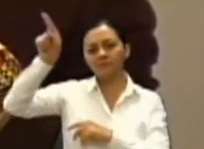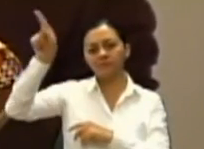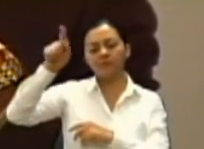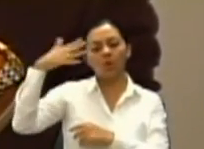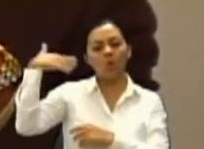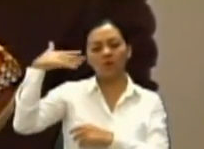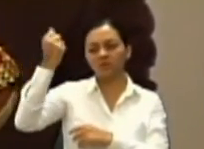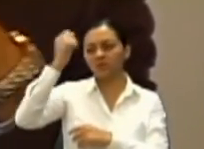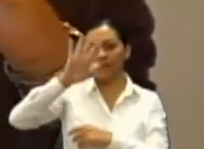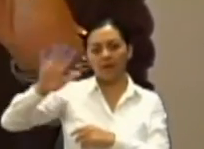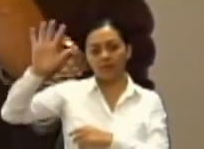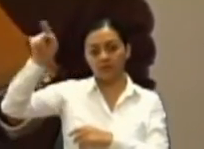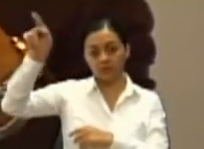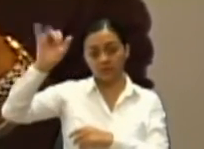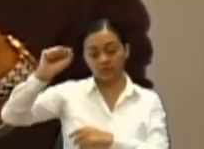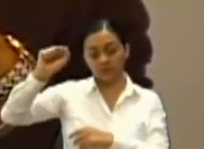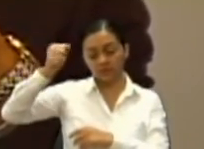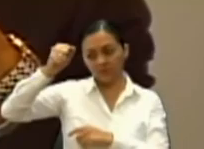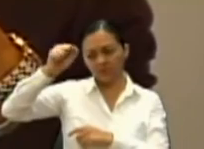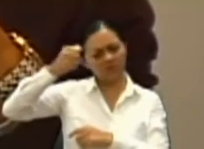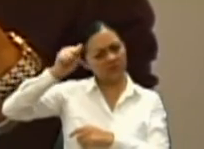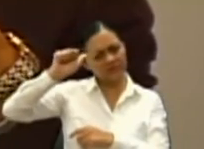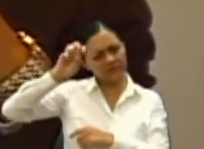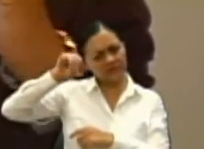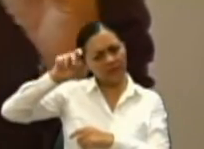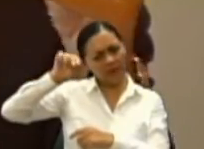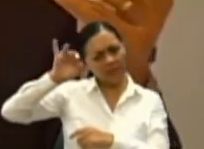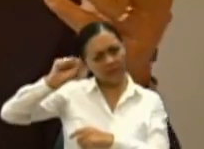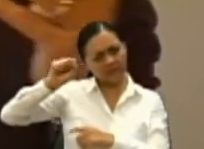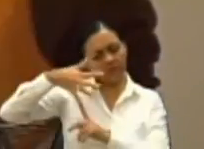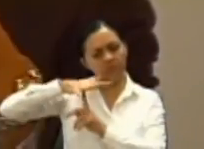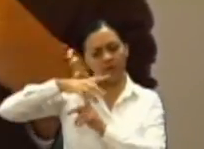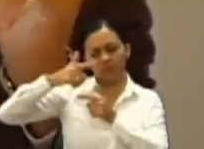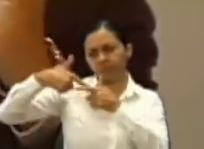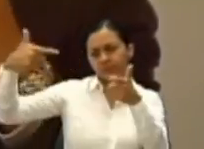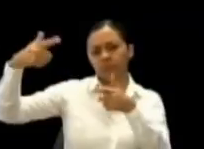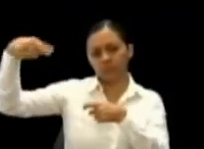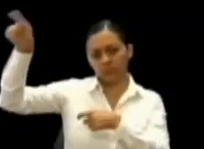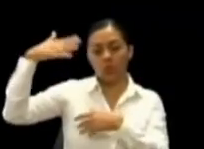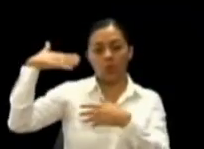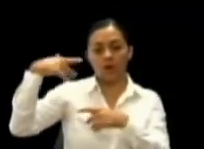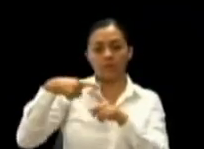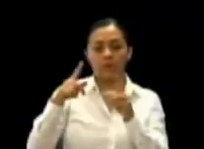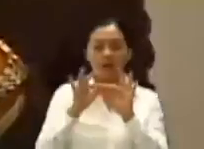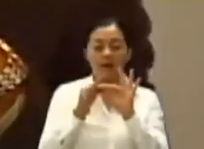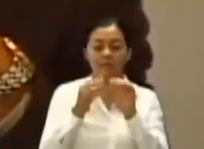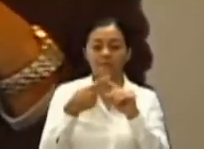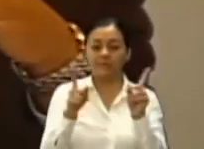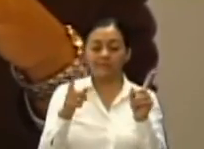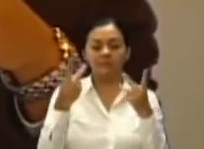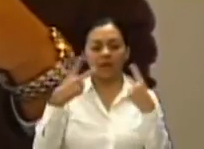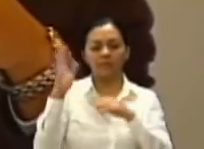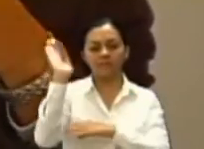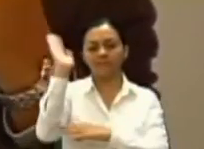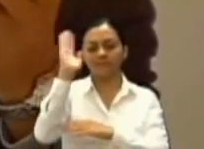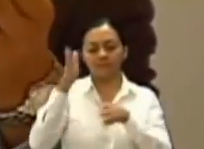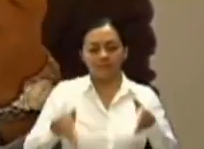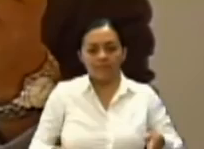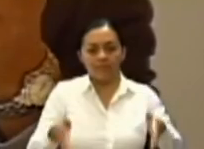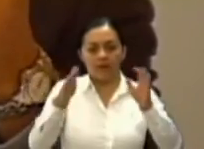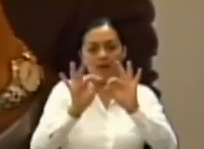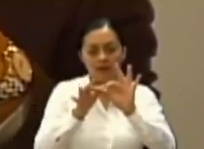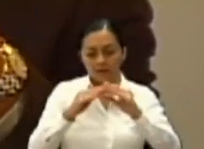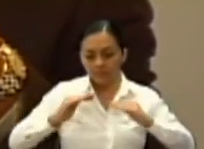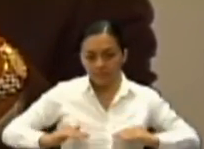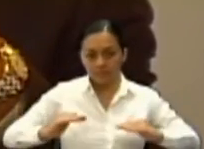tendido eléctrico los samanes no y ya lo tiene y los samanes incluso ha habido que adoquinar amigo del papamóvil que también